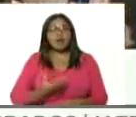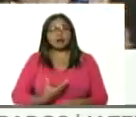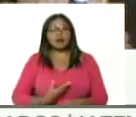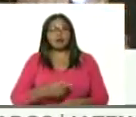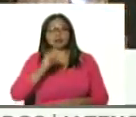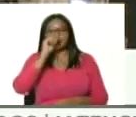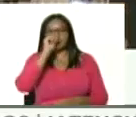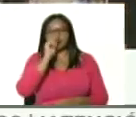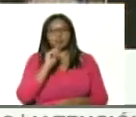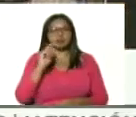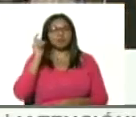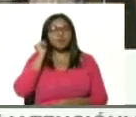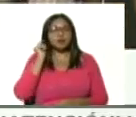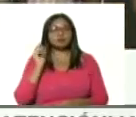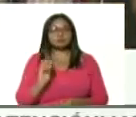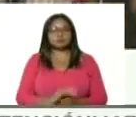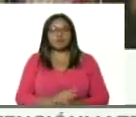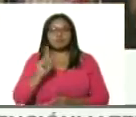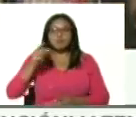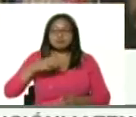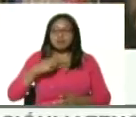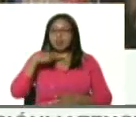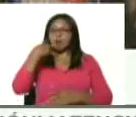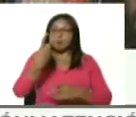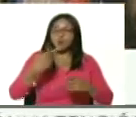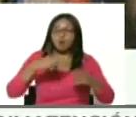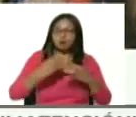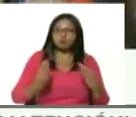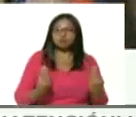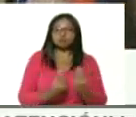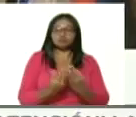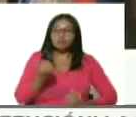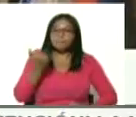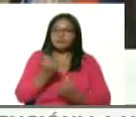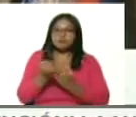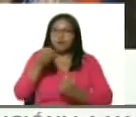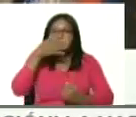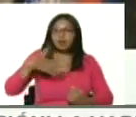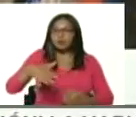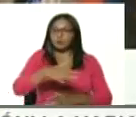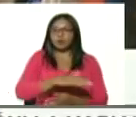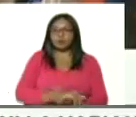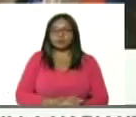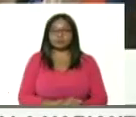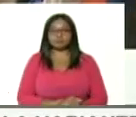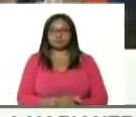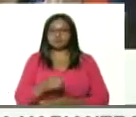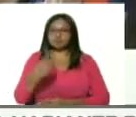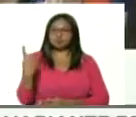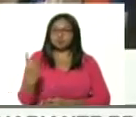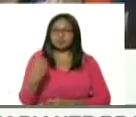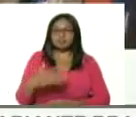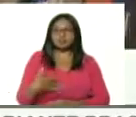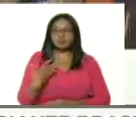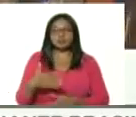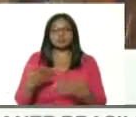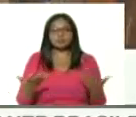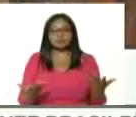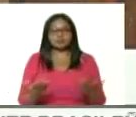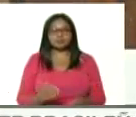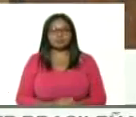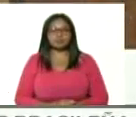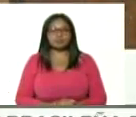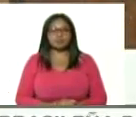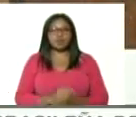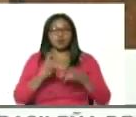que ser la voz del pueblo, para el pueblo y con el pueblo. Y eso solo es posible con una